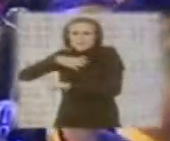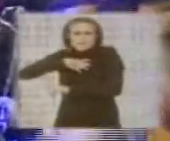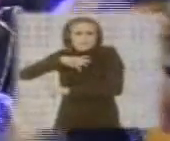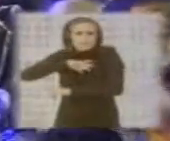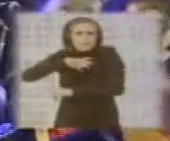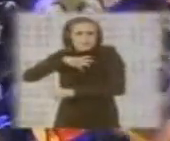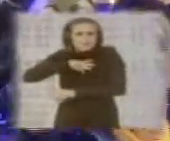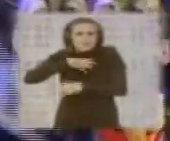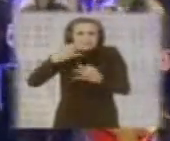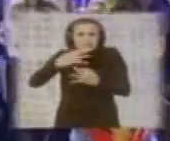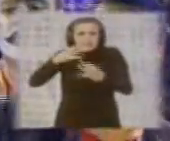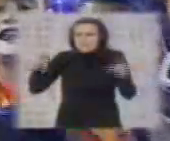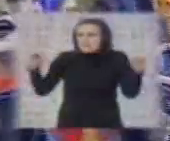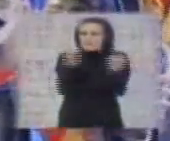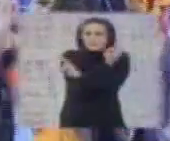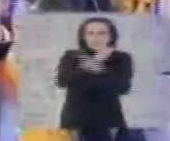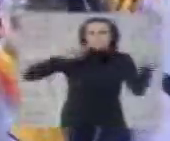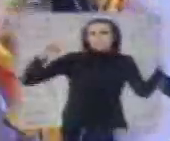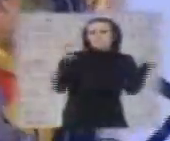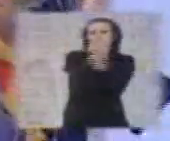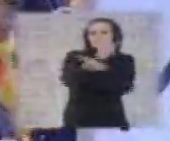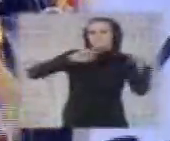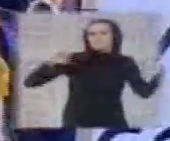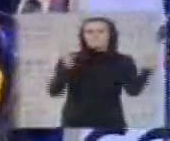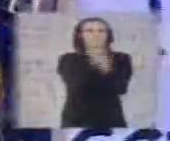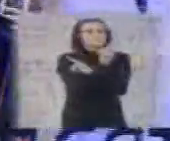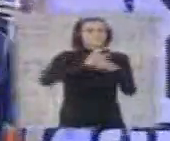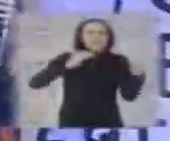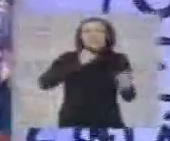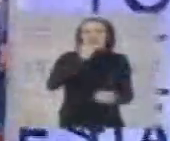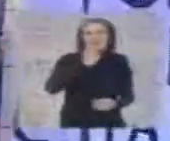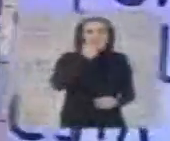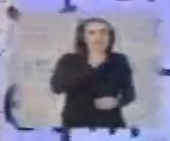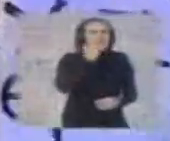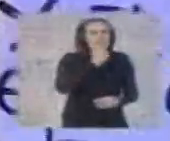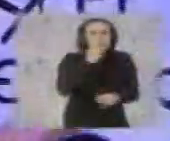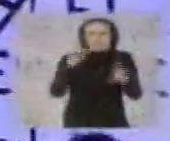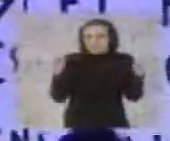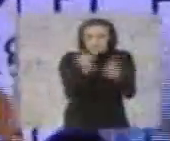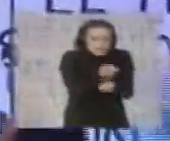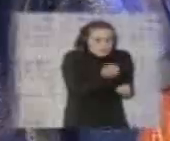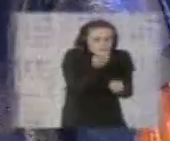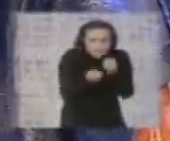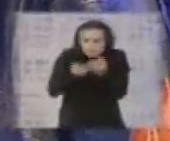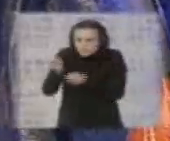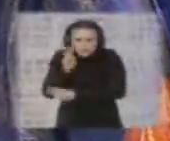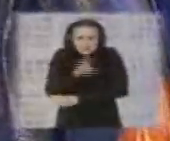ver. La naturaleza en su primavera